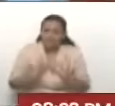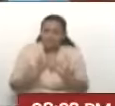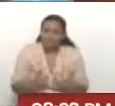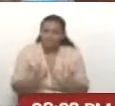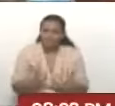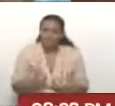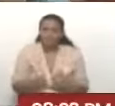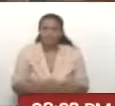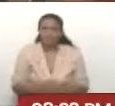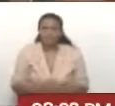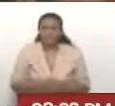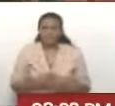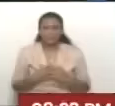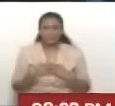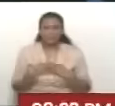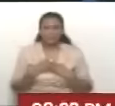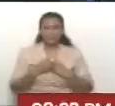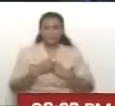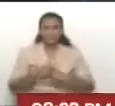Qué bueno.